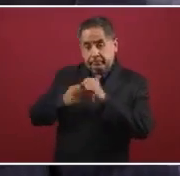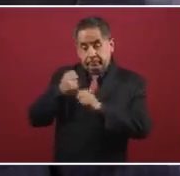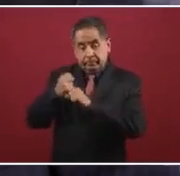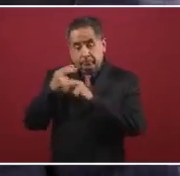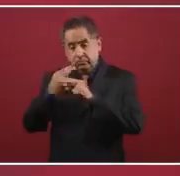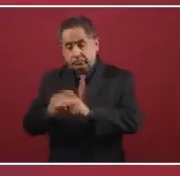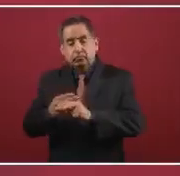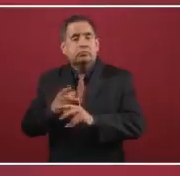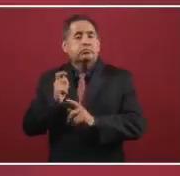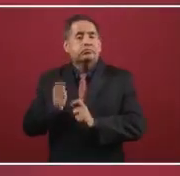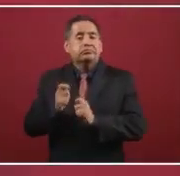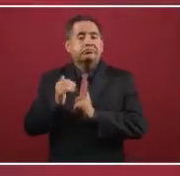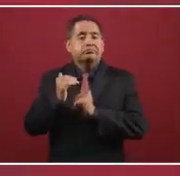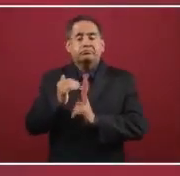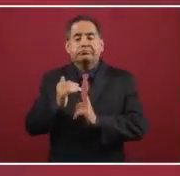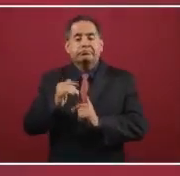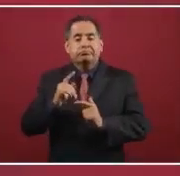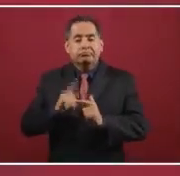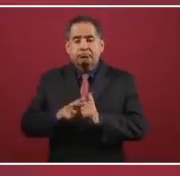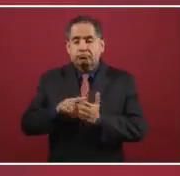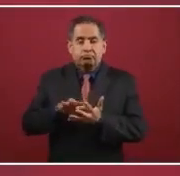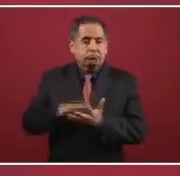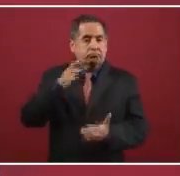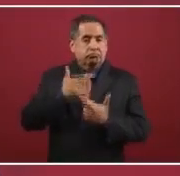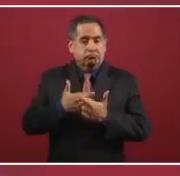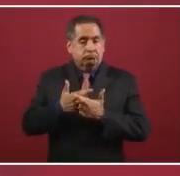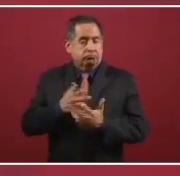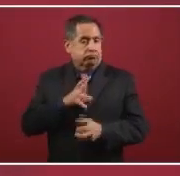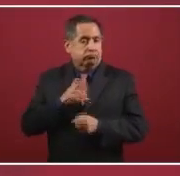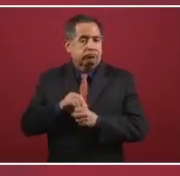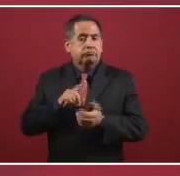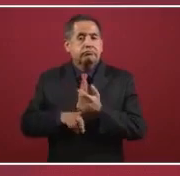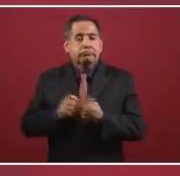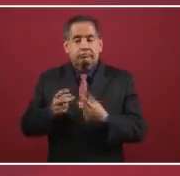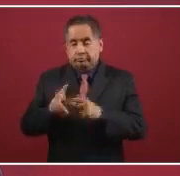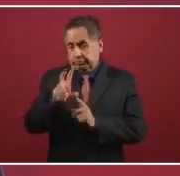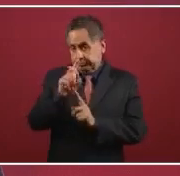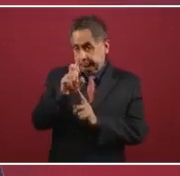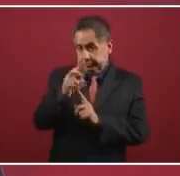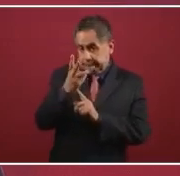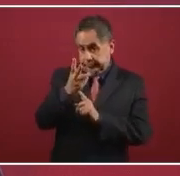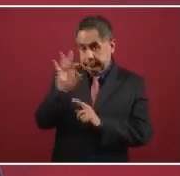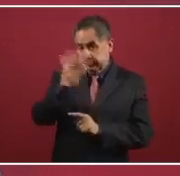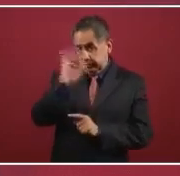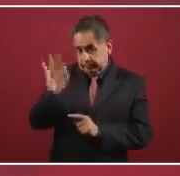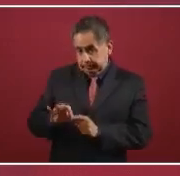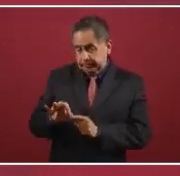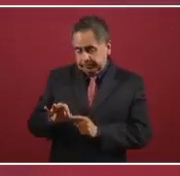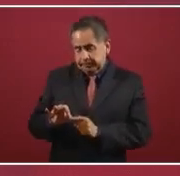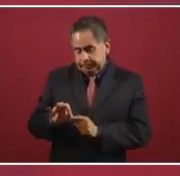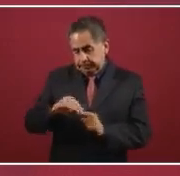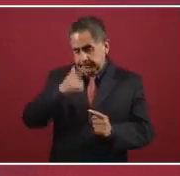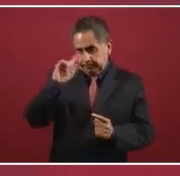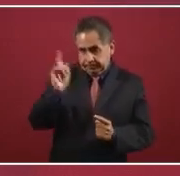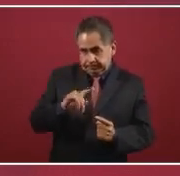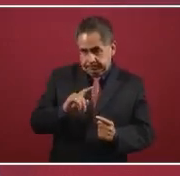plazo, el volumen original fue de 33% la reducción